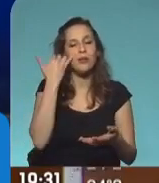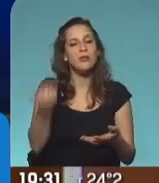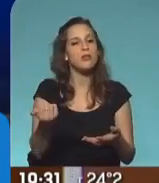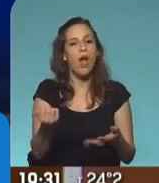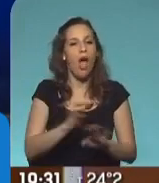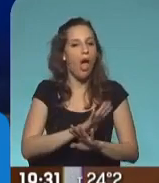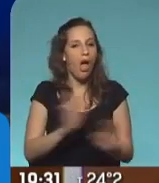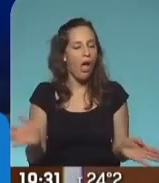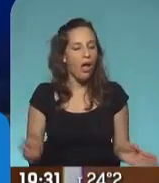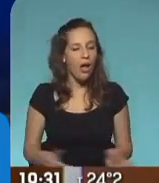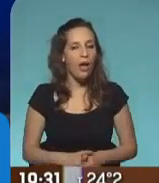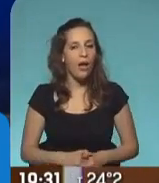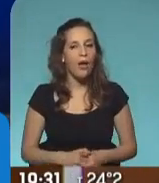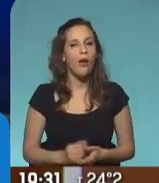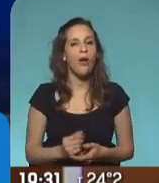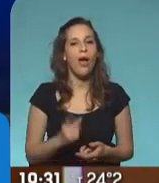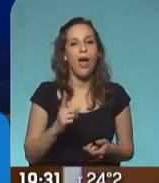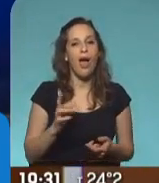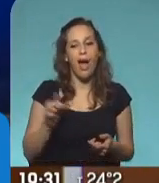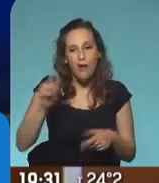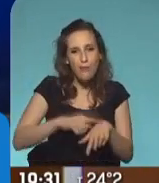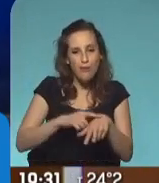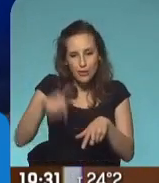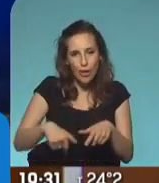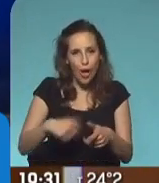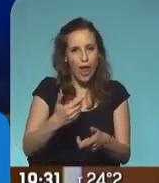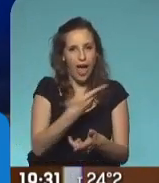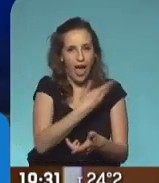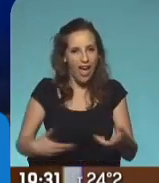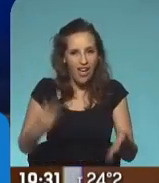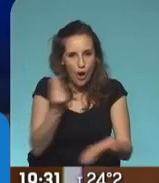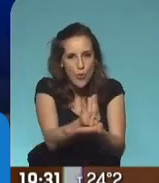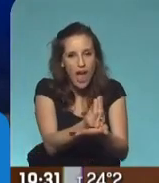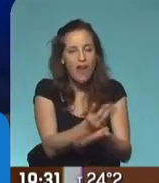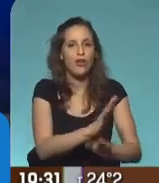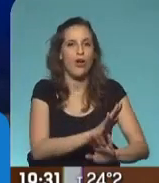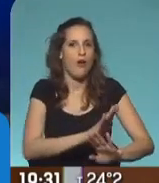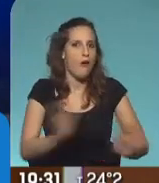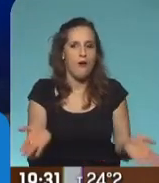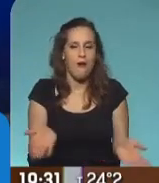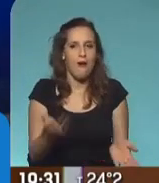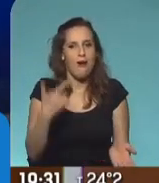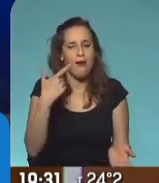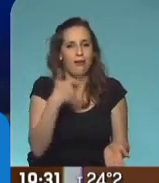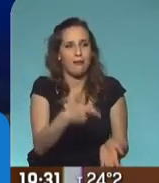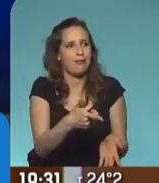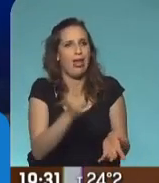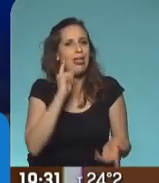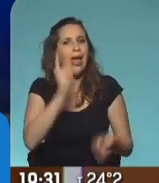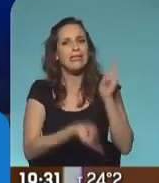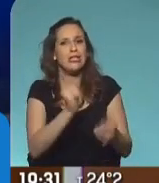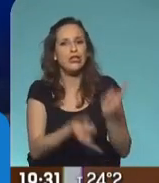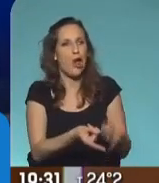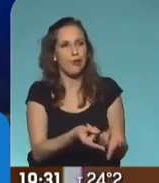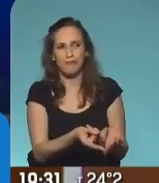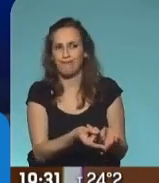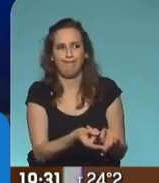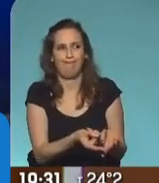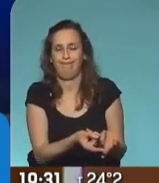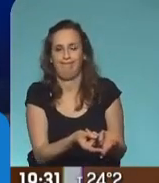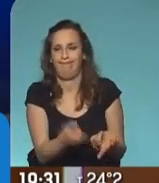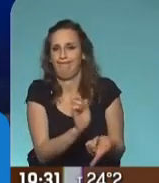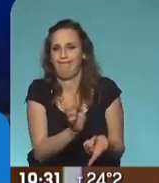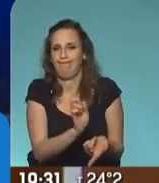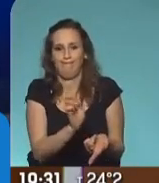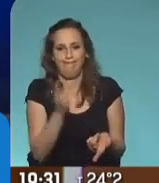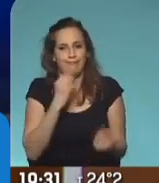tiene de mandato, y fundamentalmente ha sido profundamente incapaz de poder sostener los niveles de competitividad,